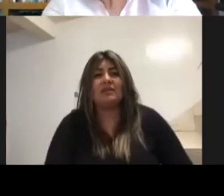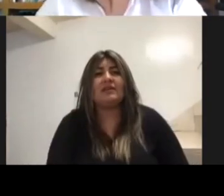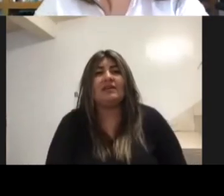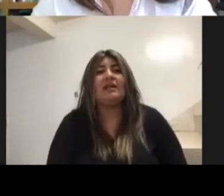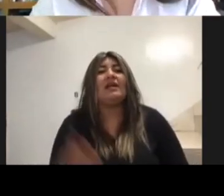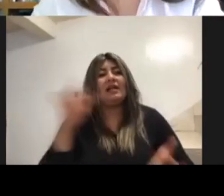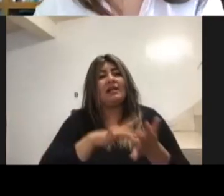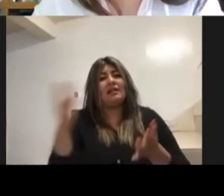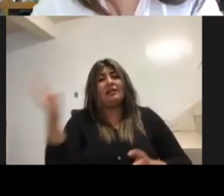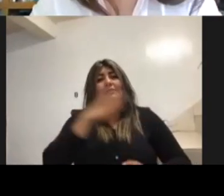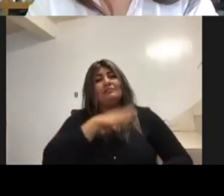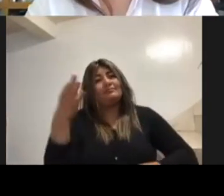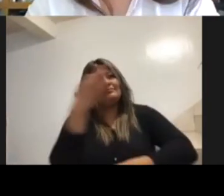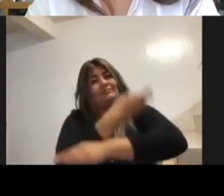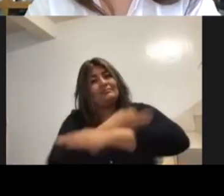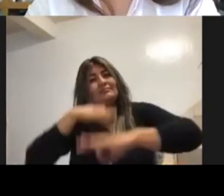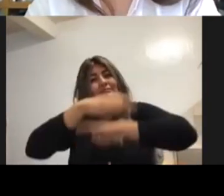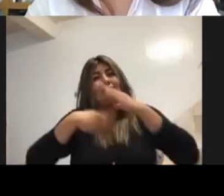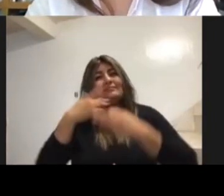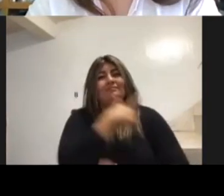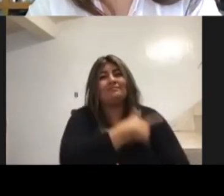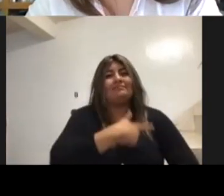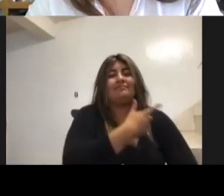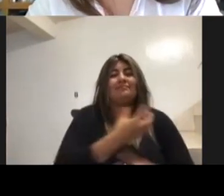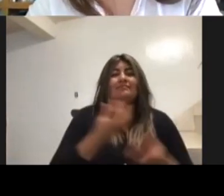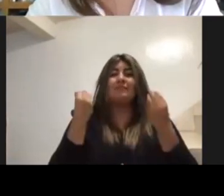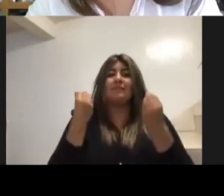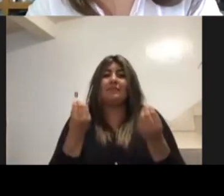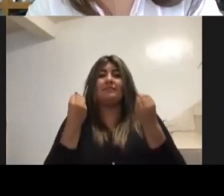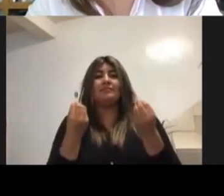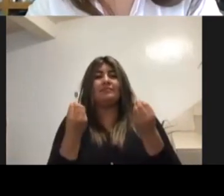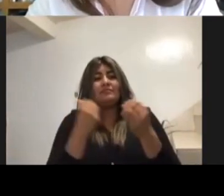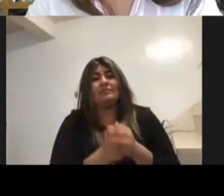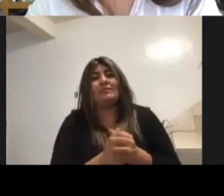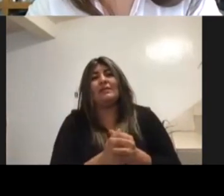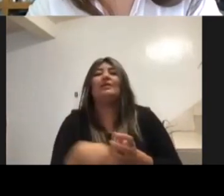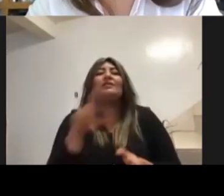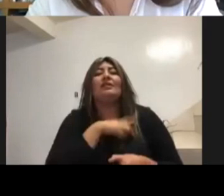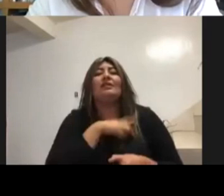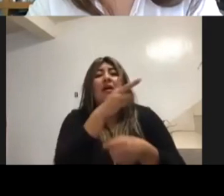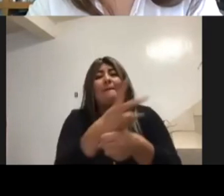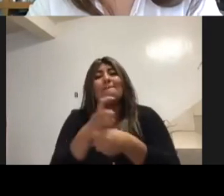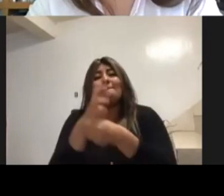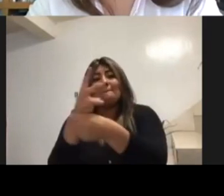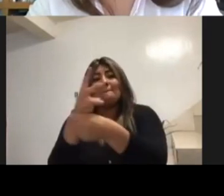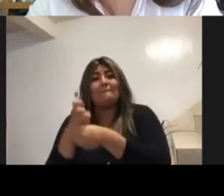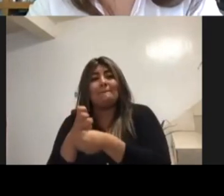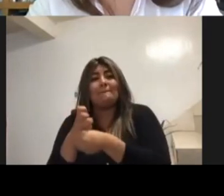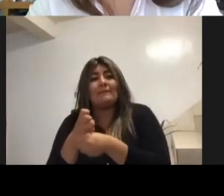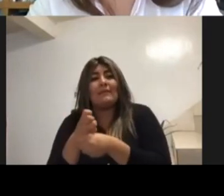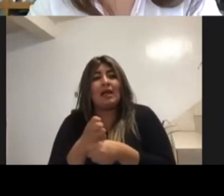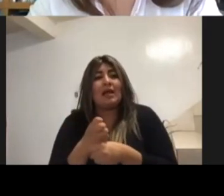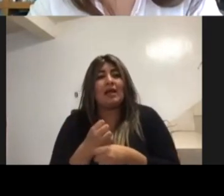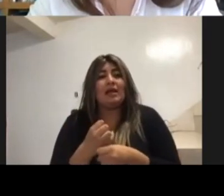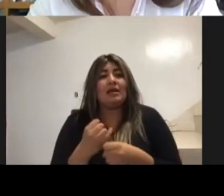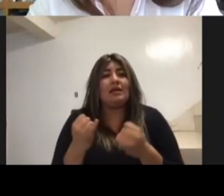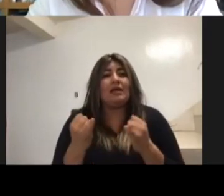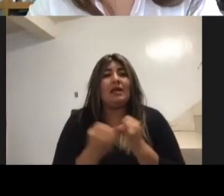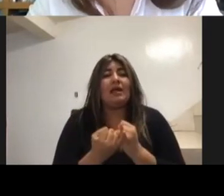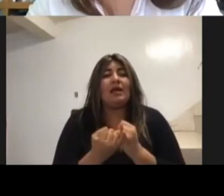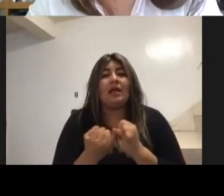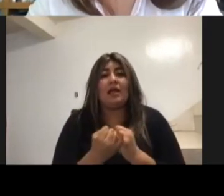tardes a todos. Me da mucho gusto, pues no solo que me hayan invitado, sino que hayas propuesto este panel, Ricardo, y